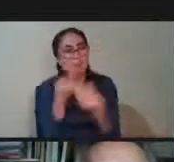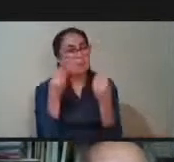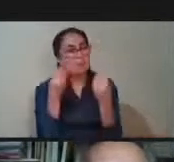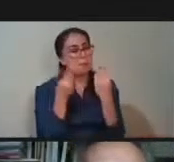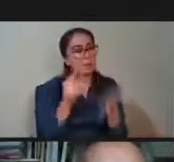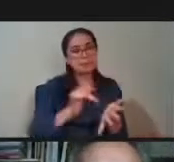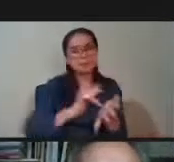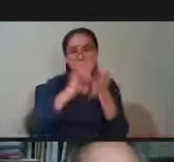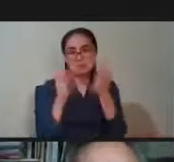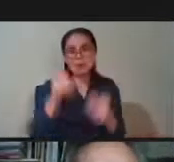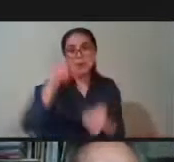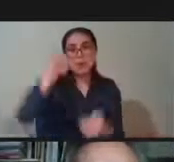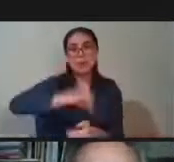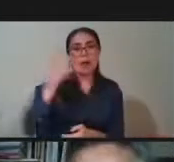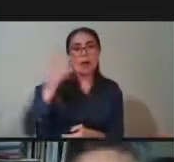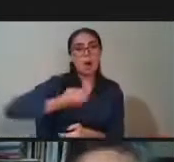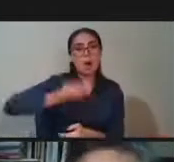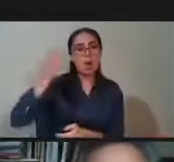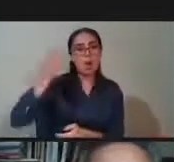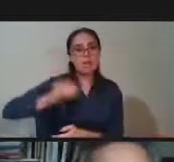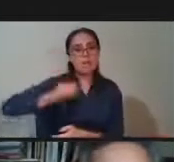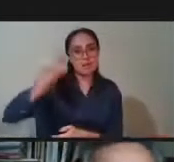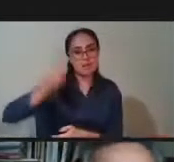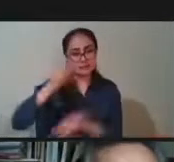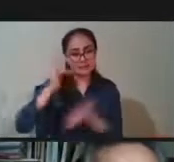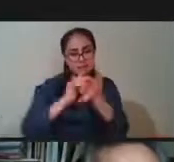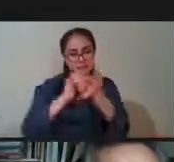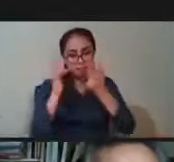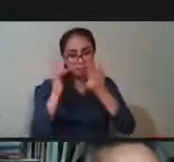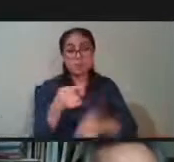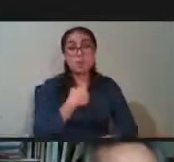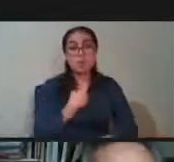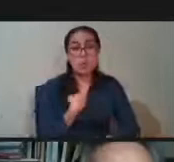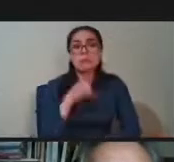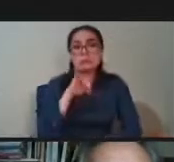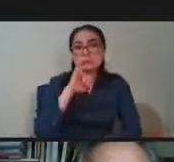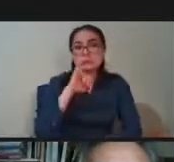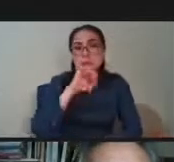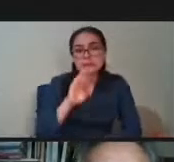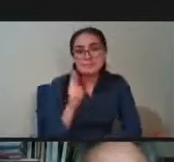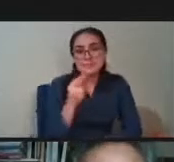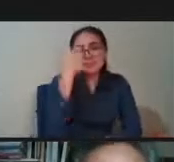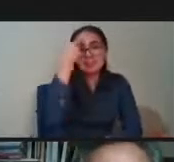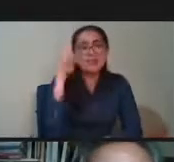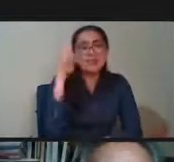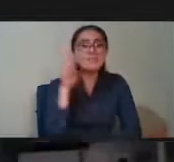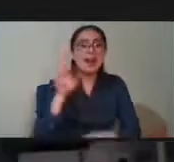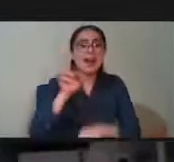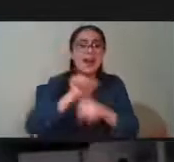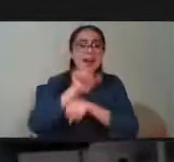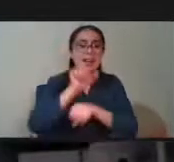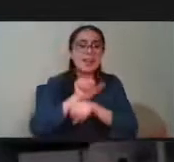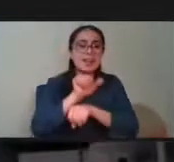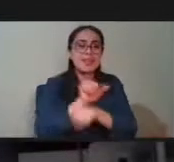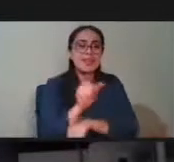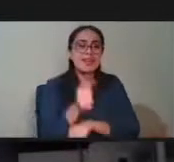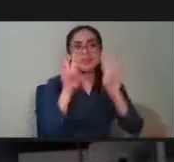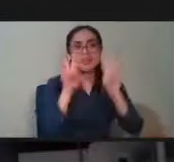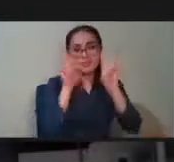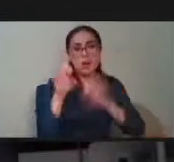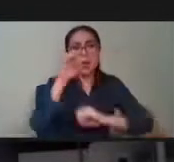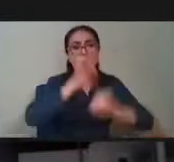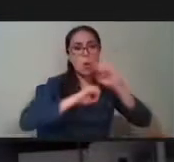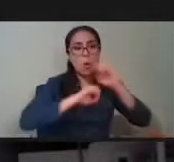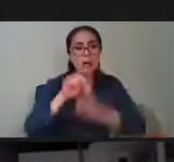esta ponencia, esta conferencia. Tuve la oportunidad de ver Terrenal en Buenos Aires, una de las obras que más me